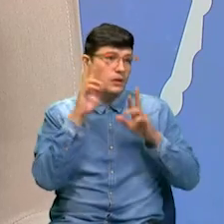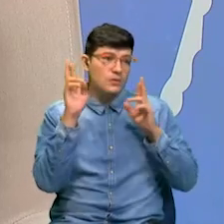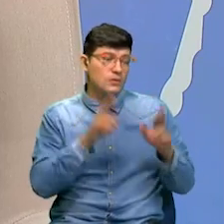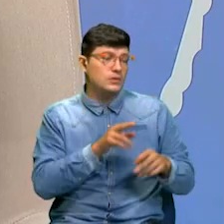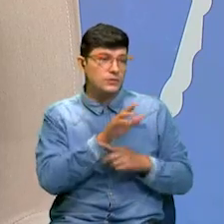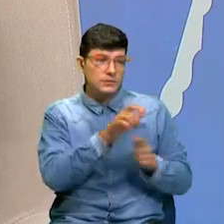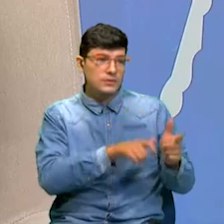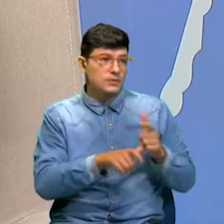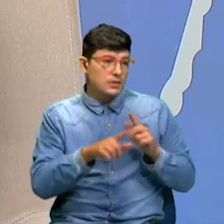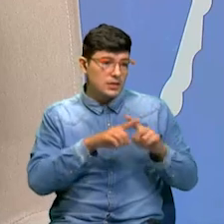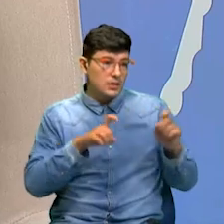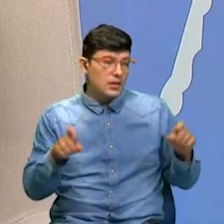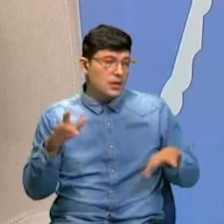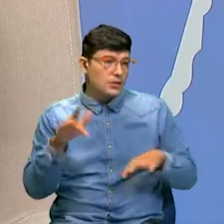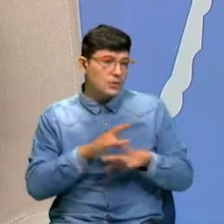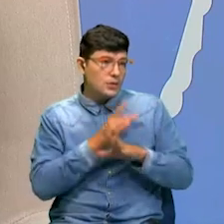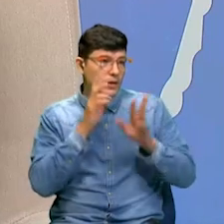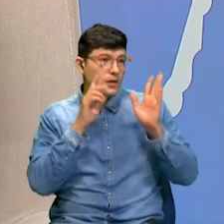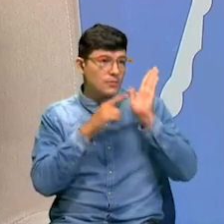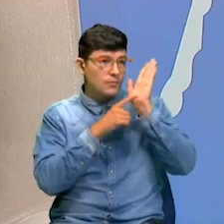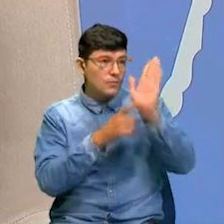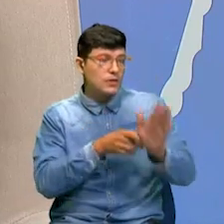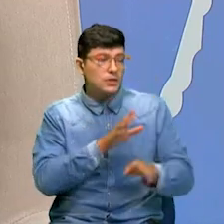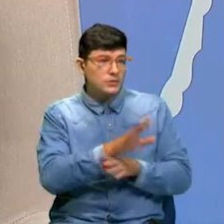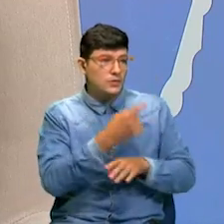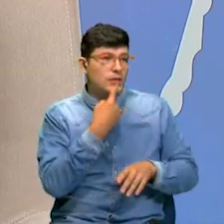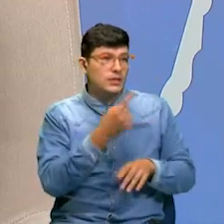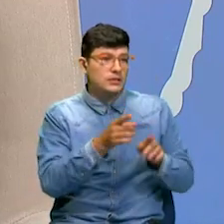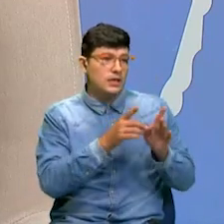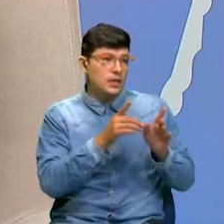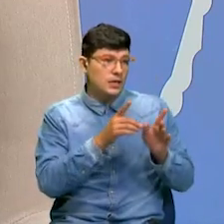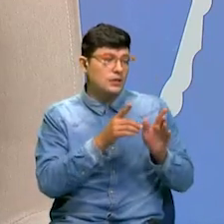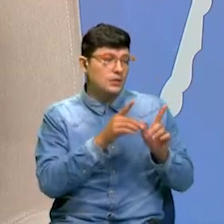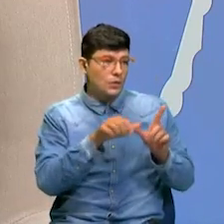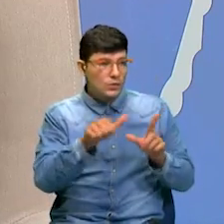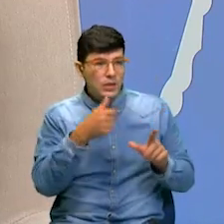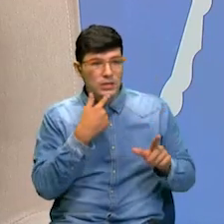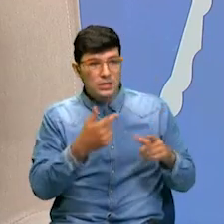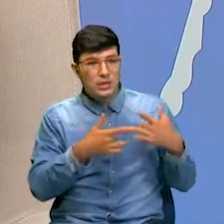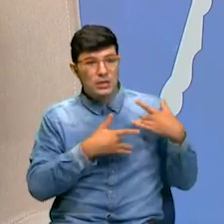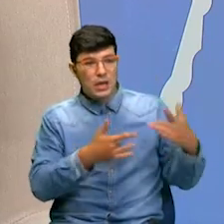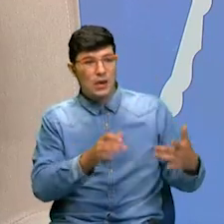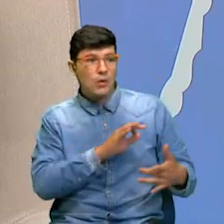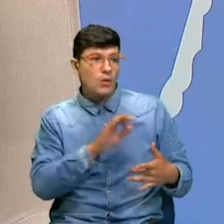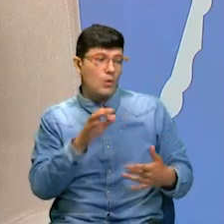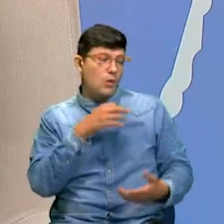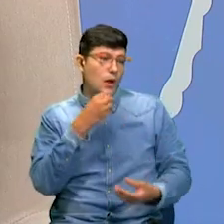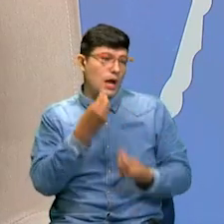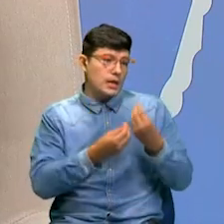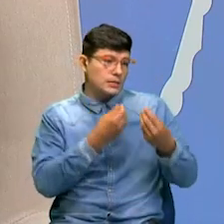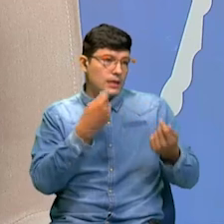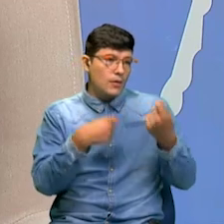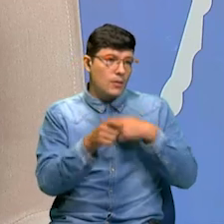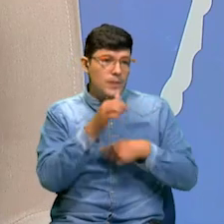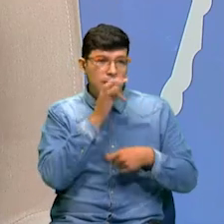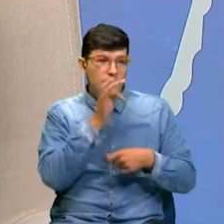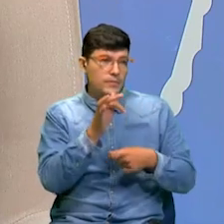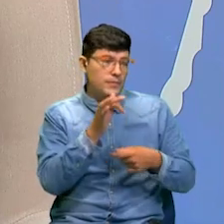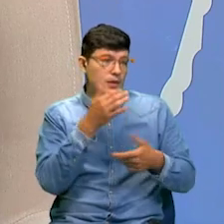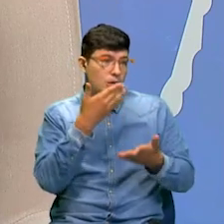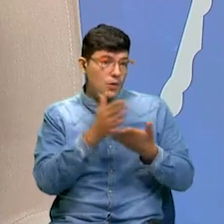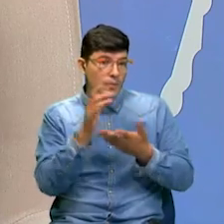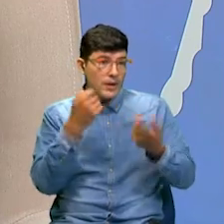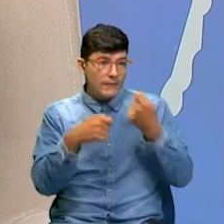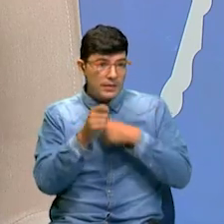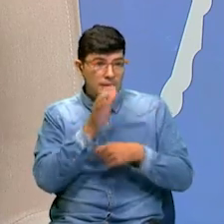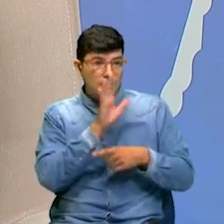señor. Tendría que demostrarse lo que dice la doctora, si se hizo por medio de donación o si se hizo por compraventa. Si se hizo